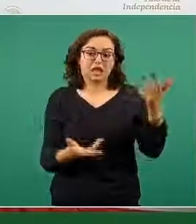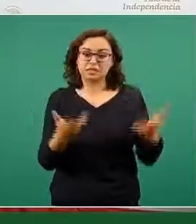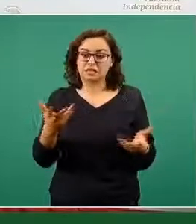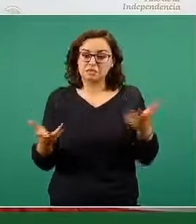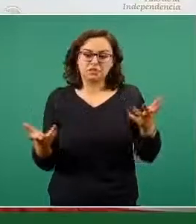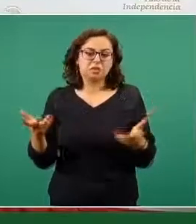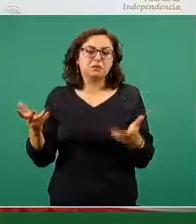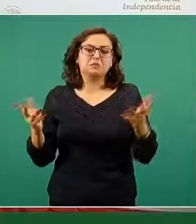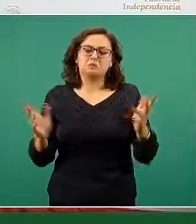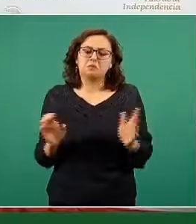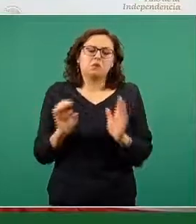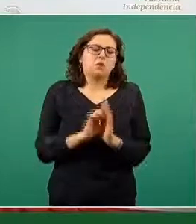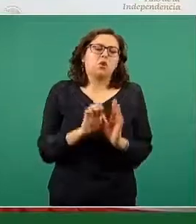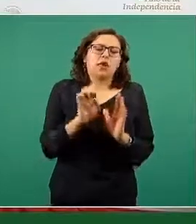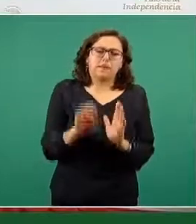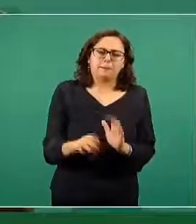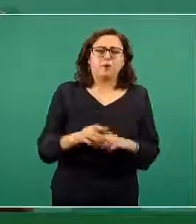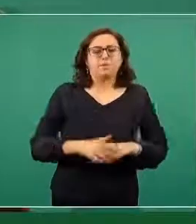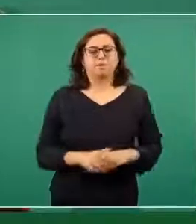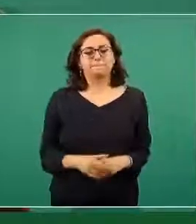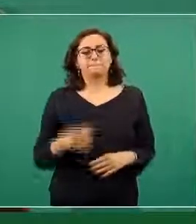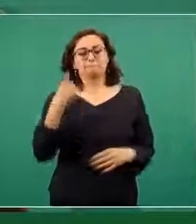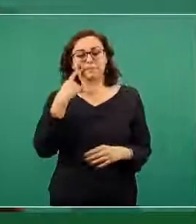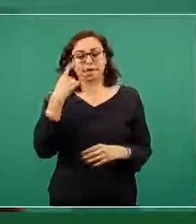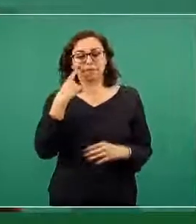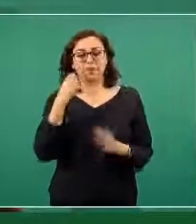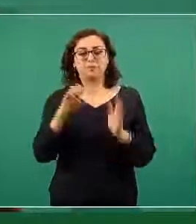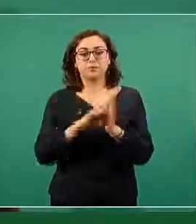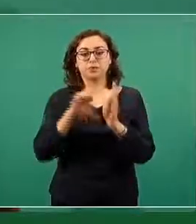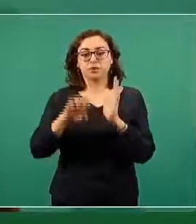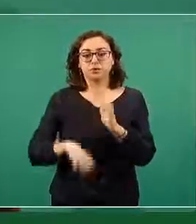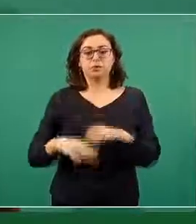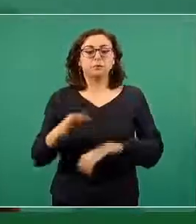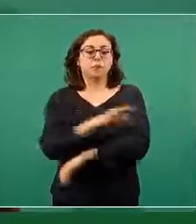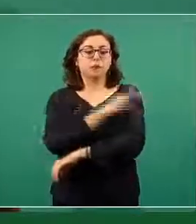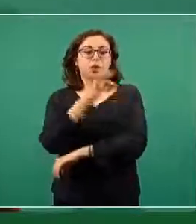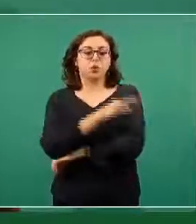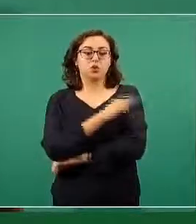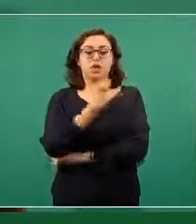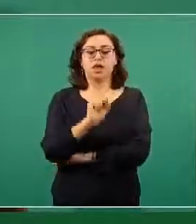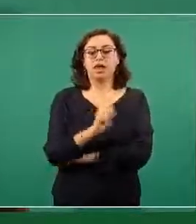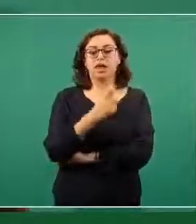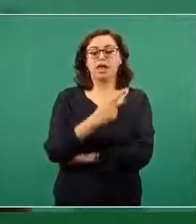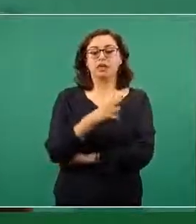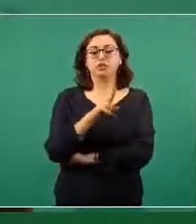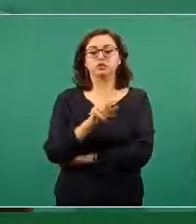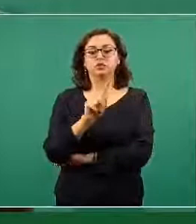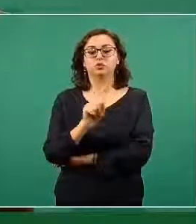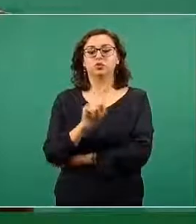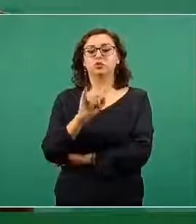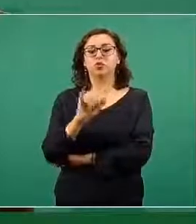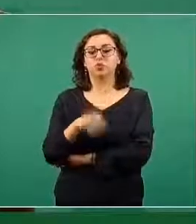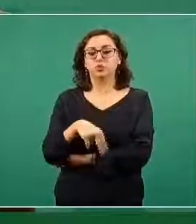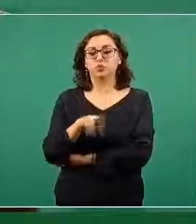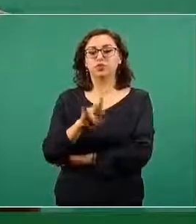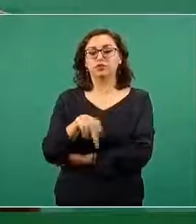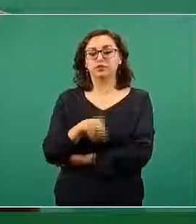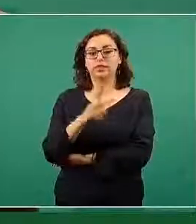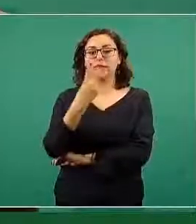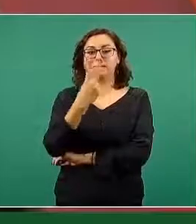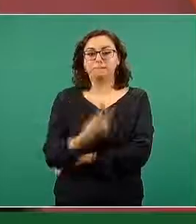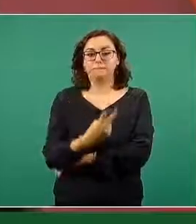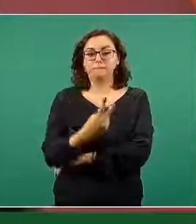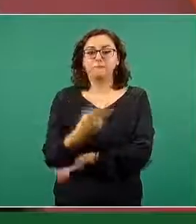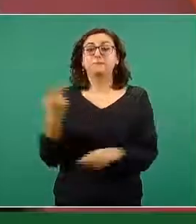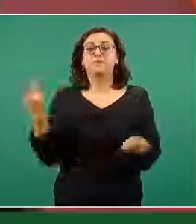van mejorando. Por ejemplo, lo que comento sobre la vacuna Sputnik V, que se ha ampliado hasta 90 días. Hasta 90